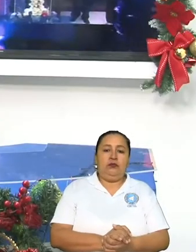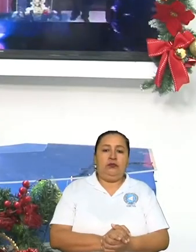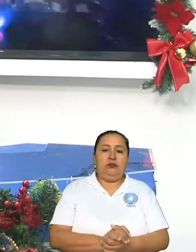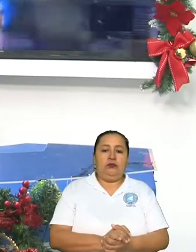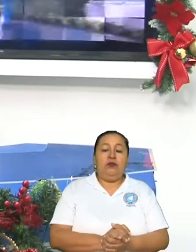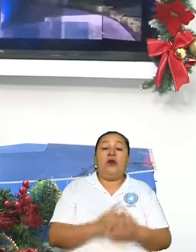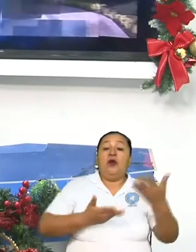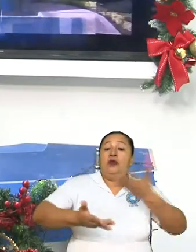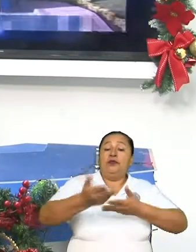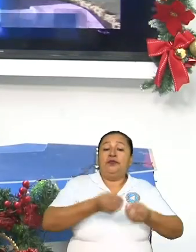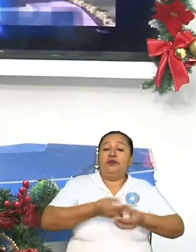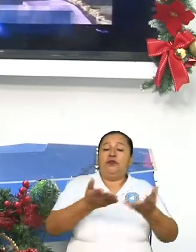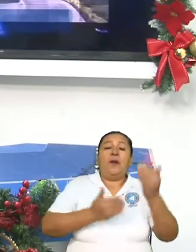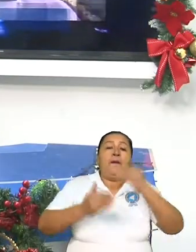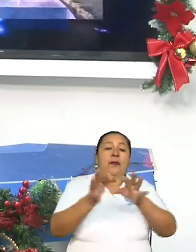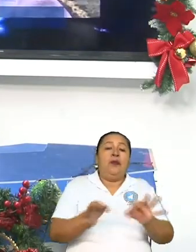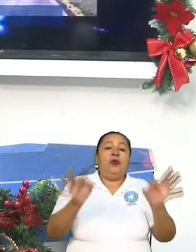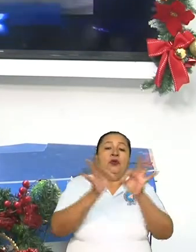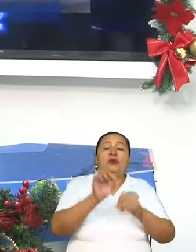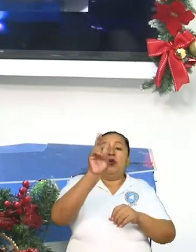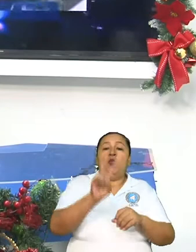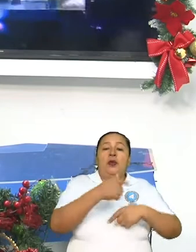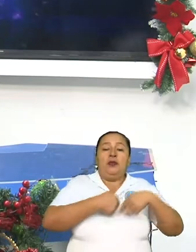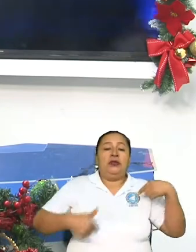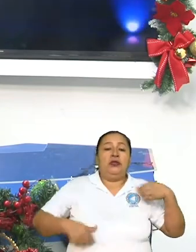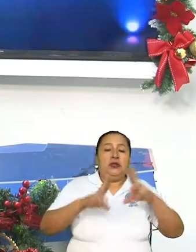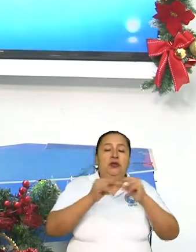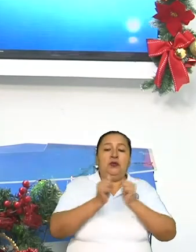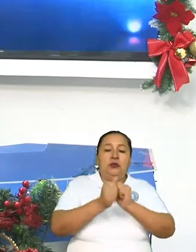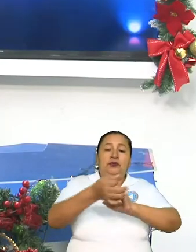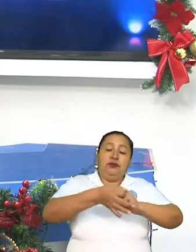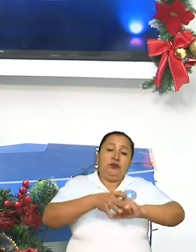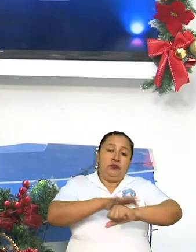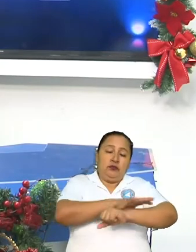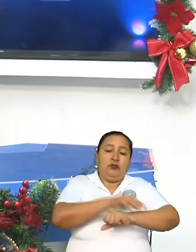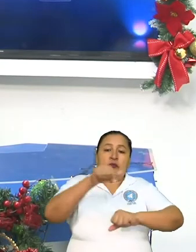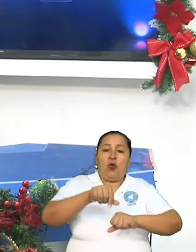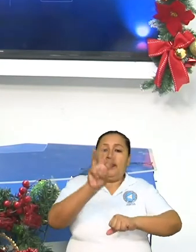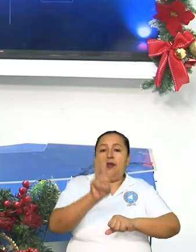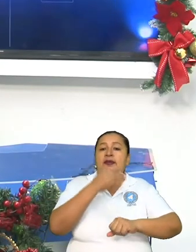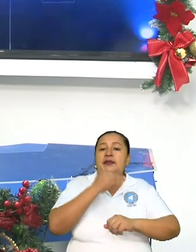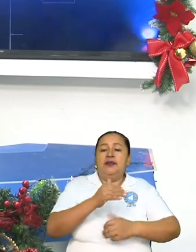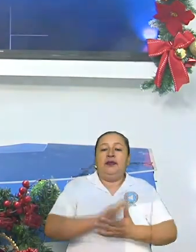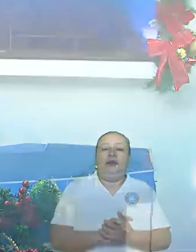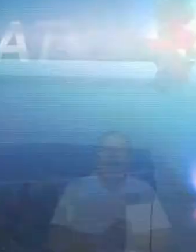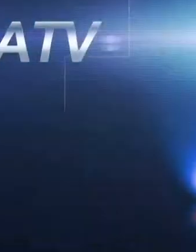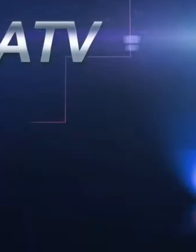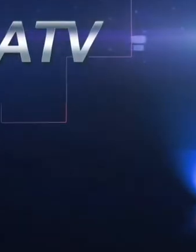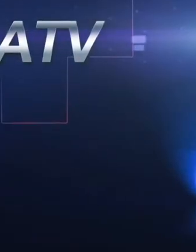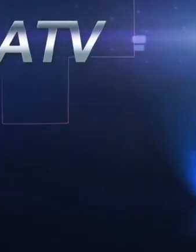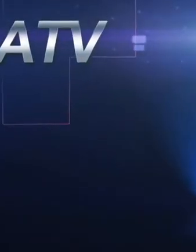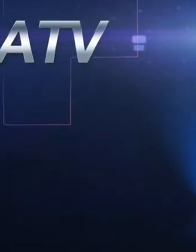Les compartimos ahora lo más destacado por la vicepresidenta de Nicaragua, compañera Rosario Murillo, este 3 de diciembre.